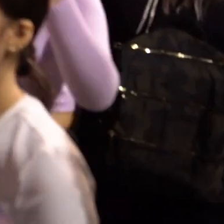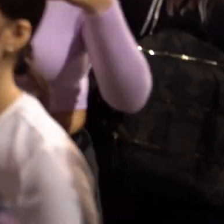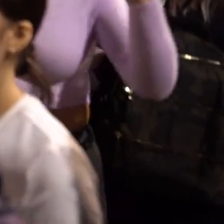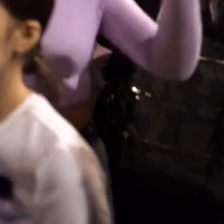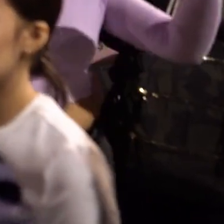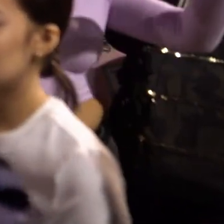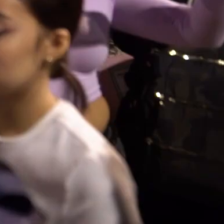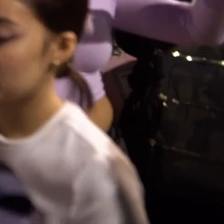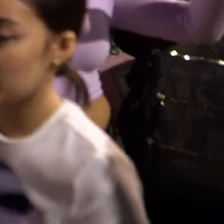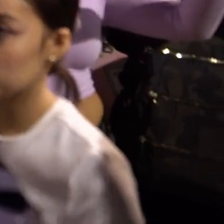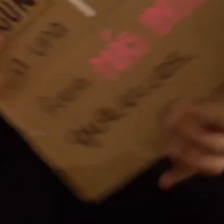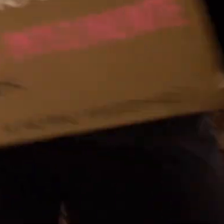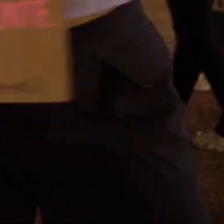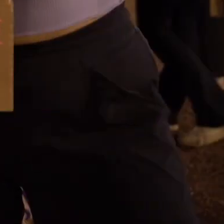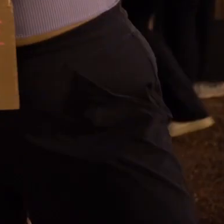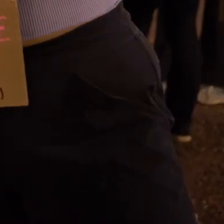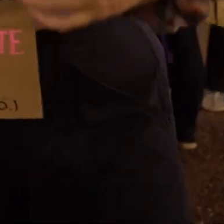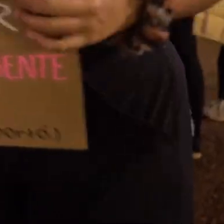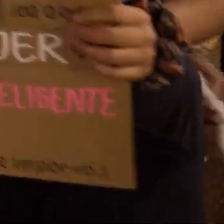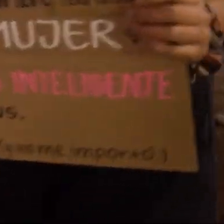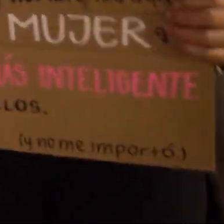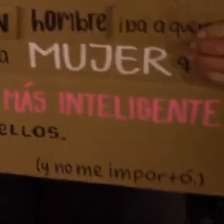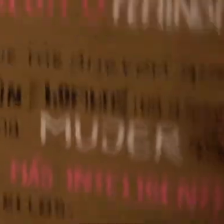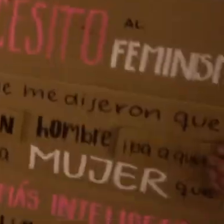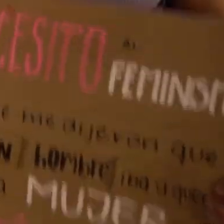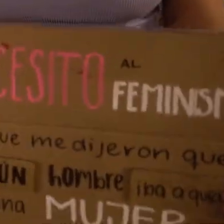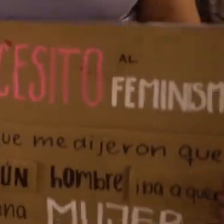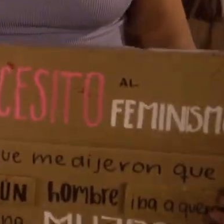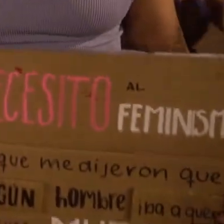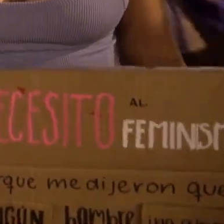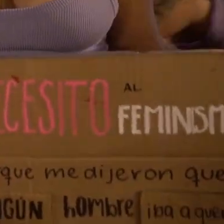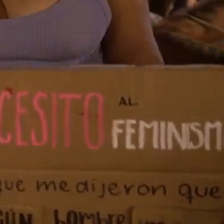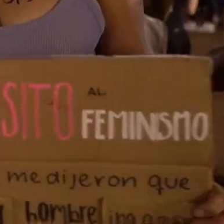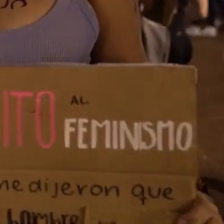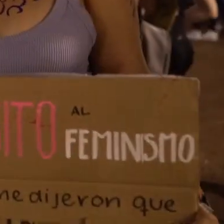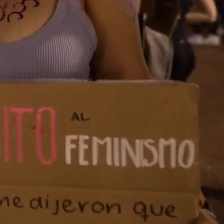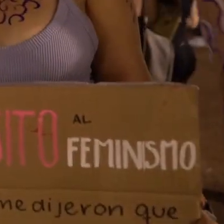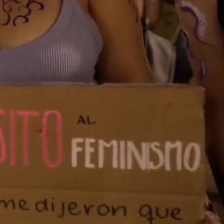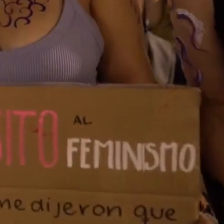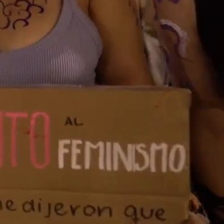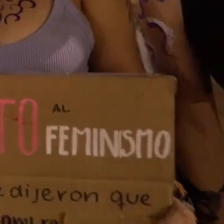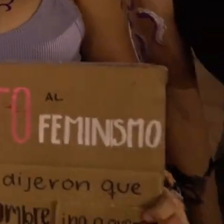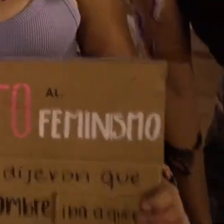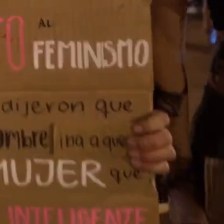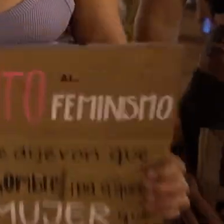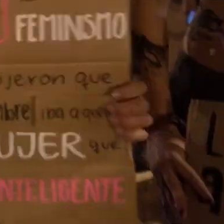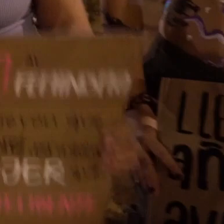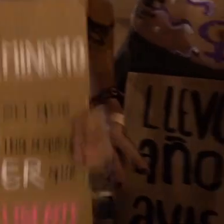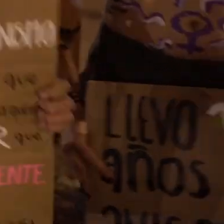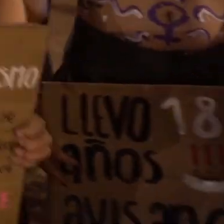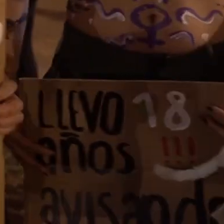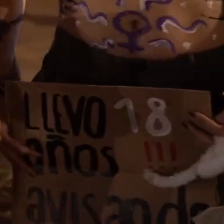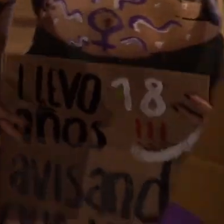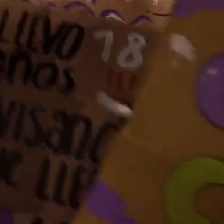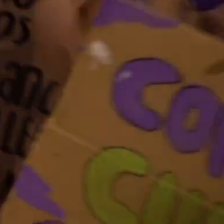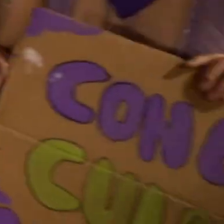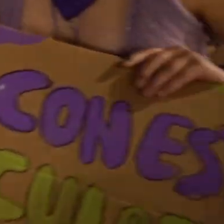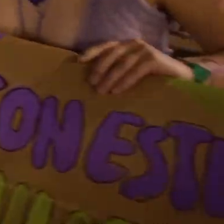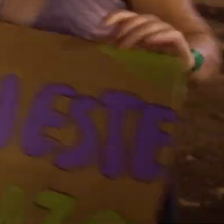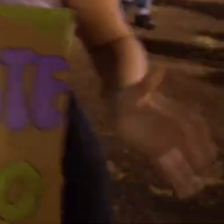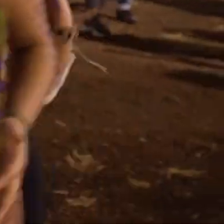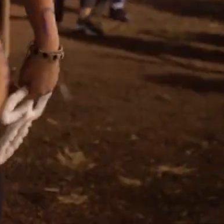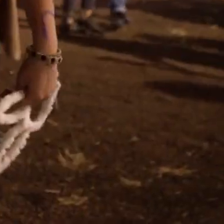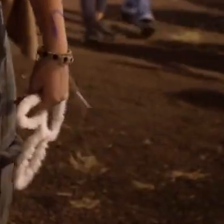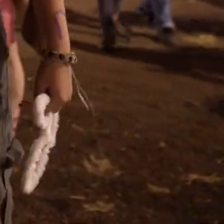Propósito es sanar aunque me duela, con medicina ancestral y la furia de guerreras. También llevo en el semblante el linaje español. No